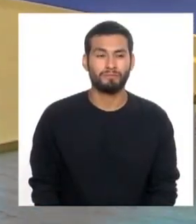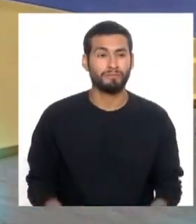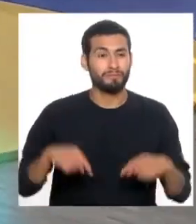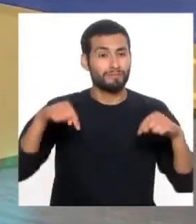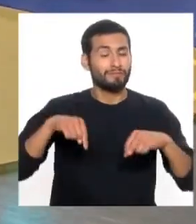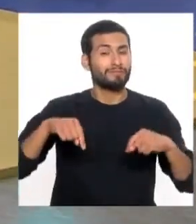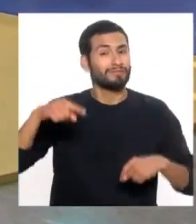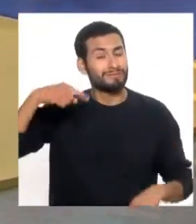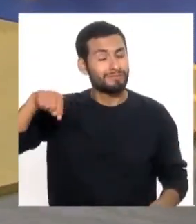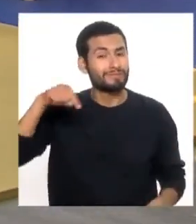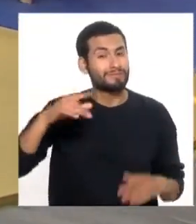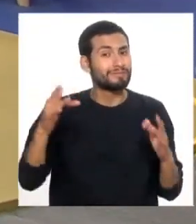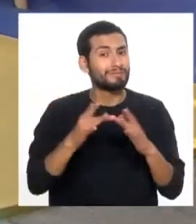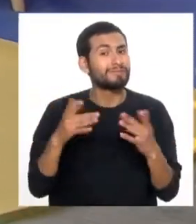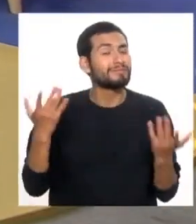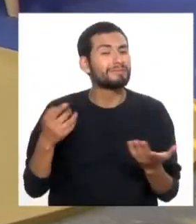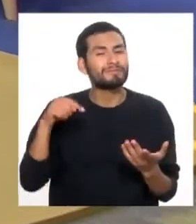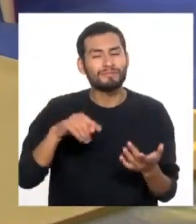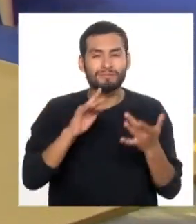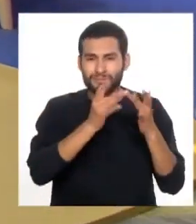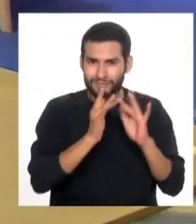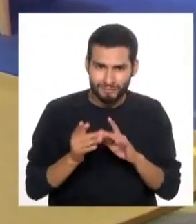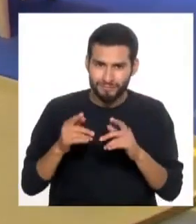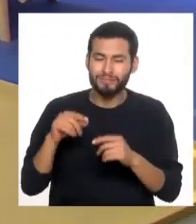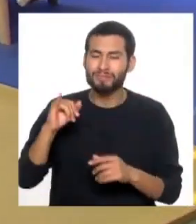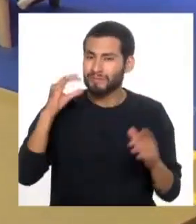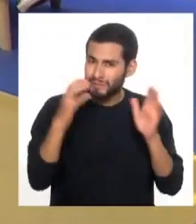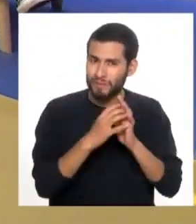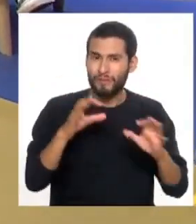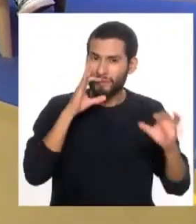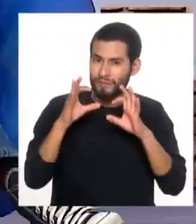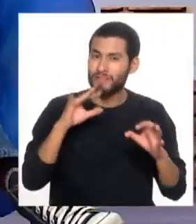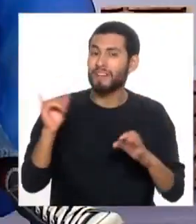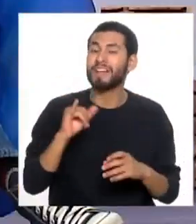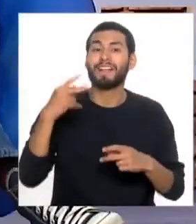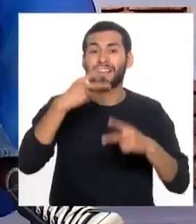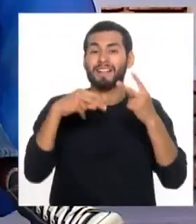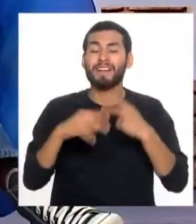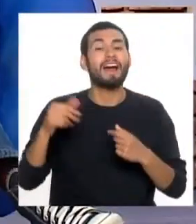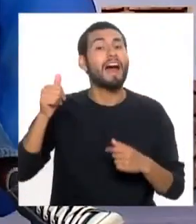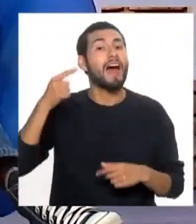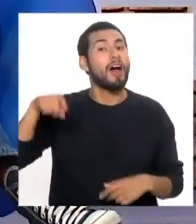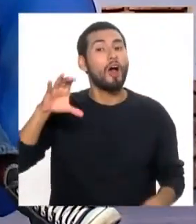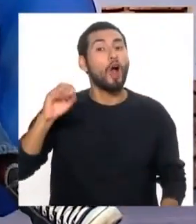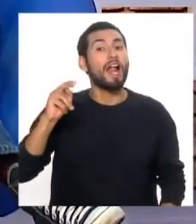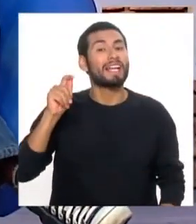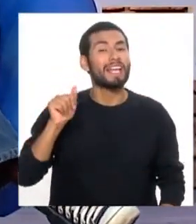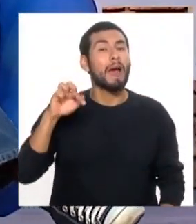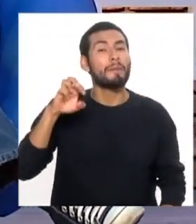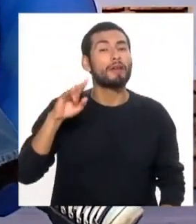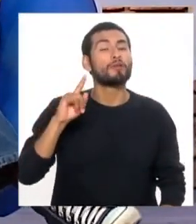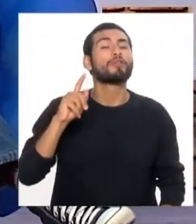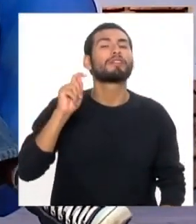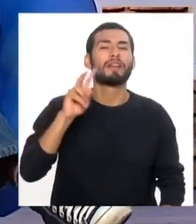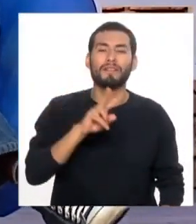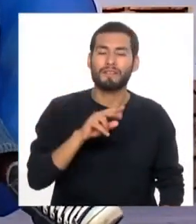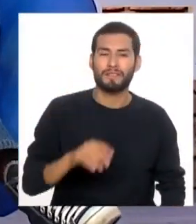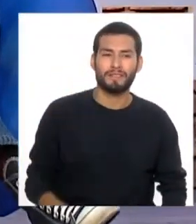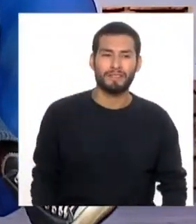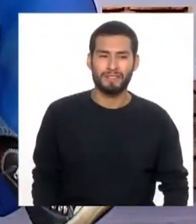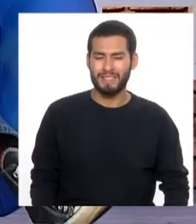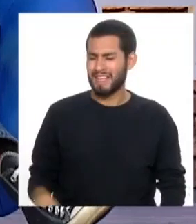Ya estamos de regreso. Conéctate con nosotros en redes sociales, Instagram, Facebook y también TikTok, @ConectaPerúTV.